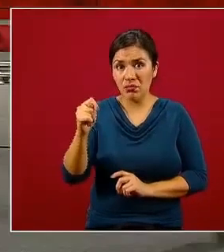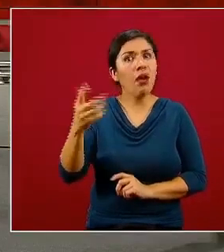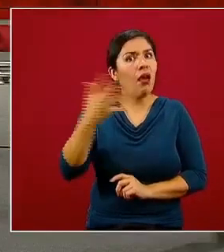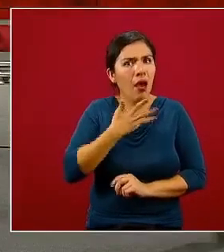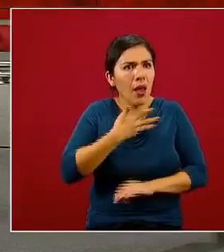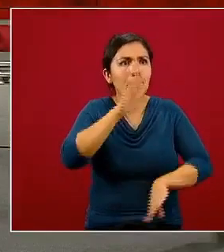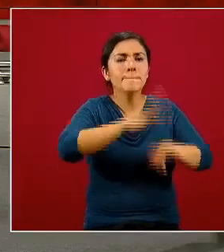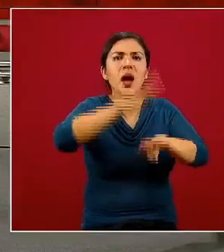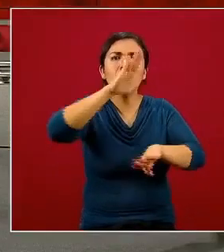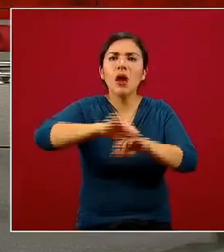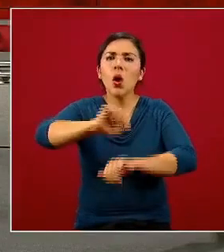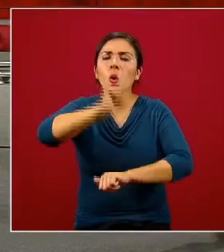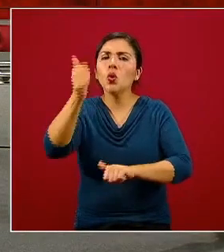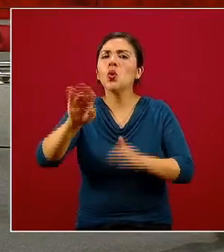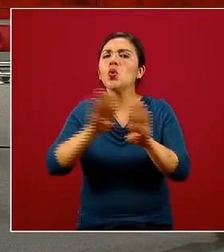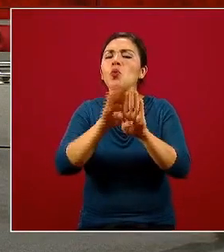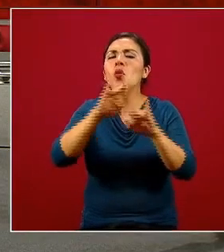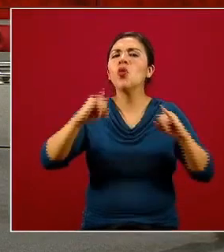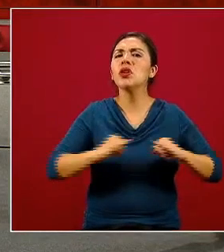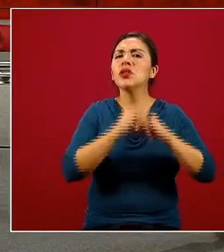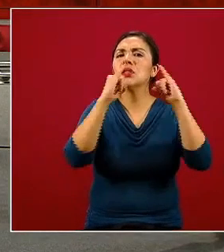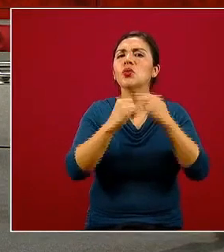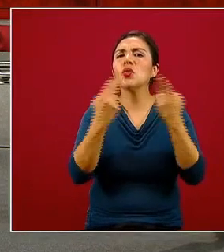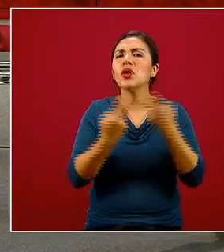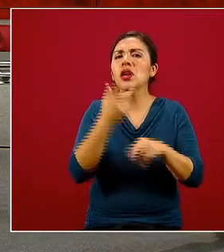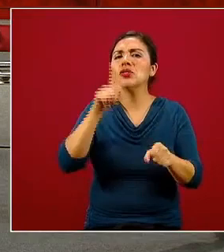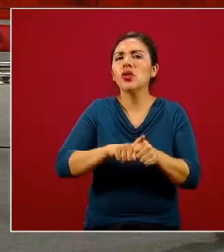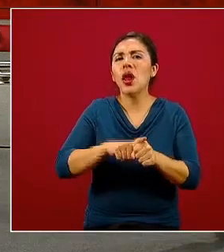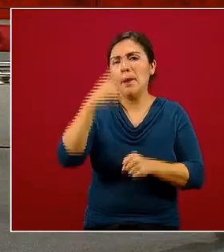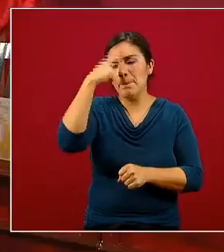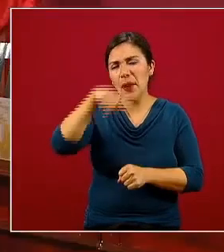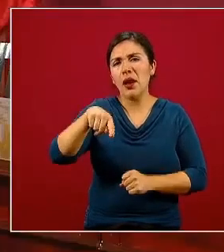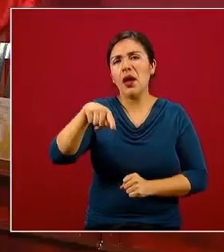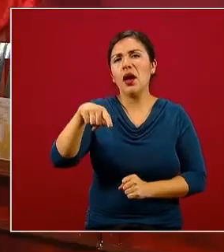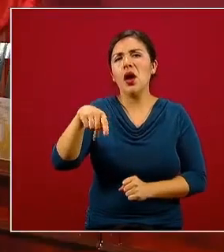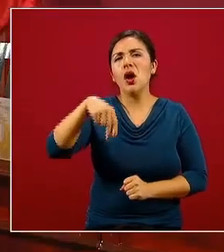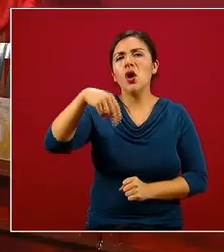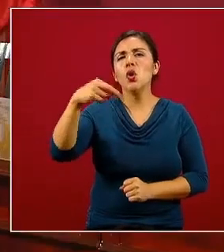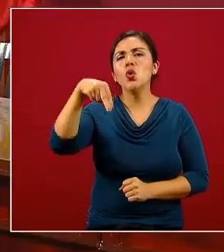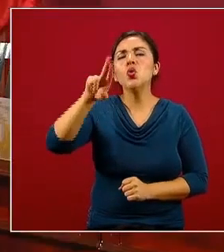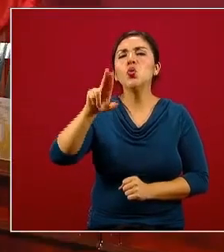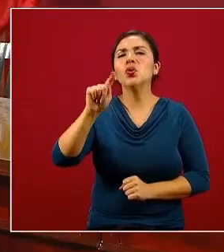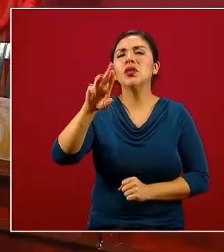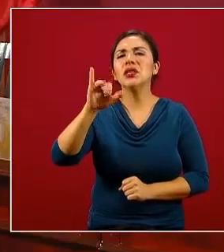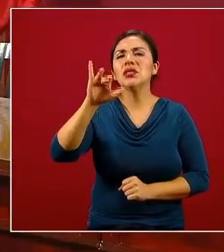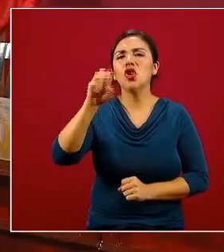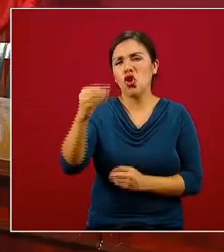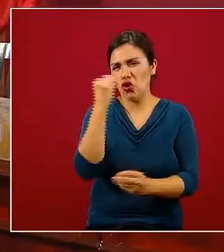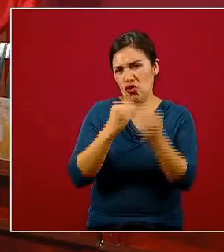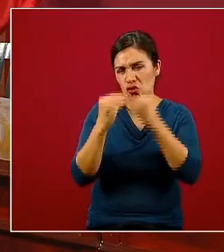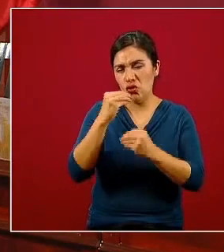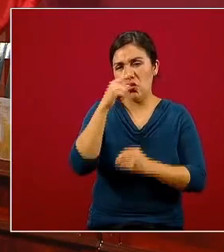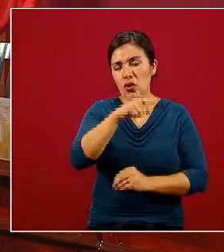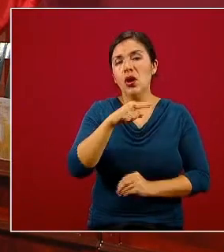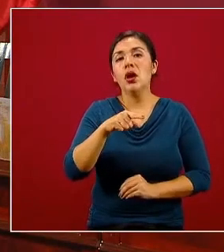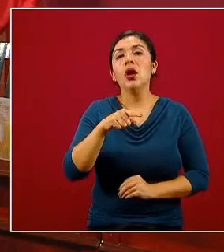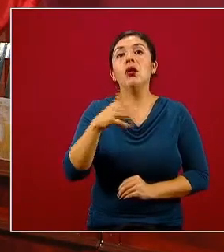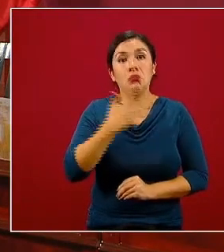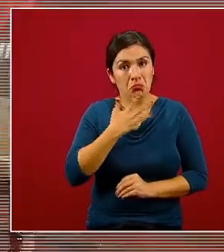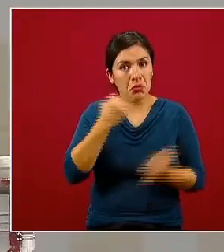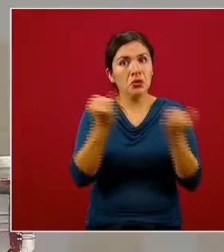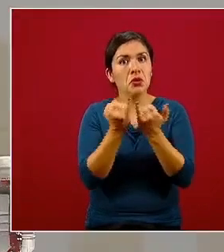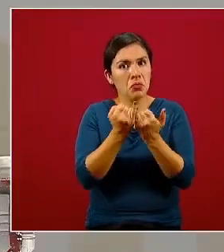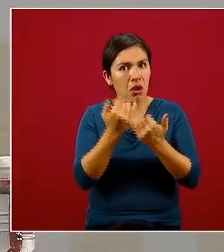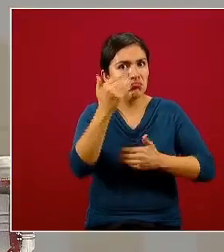otras instancias, por ejemplo el Instituto Nacional de la Nutrición, Salvador Subirán, ha avanzado